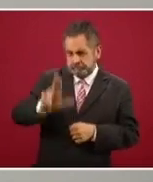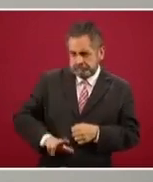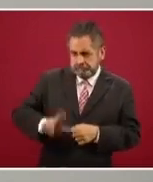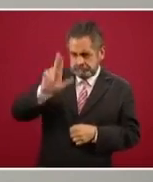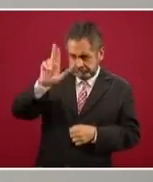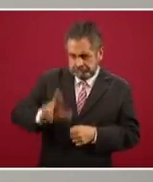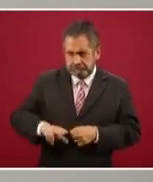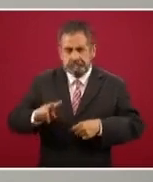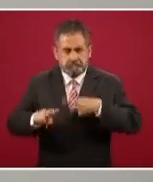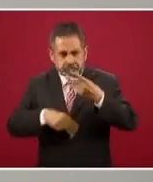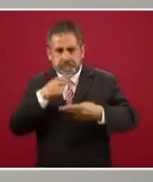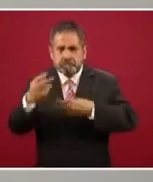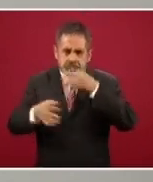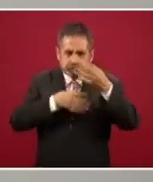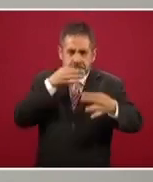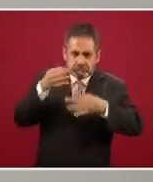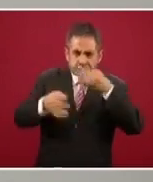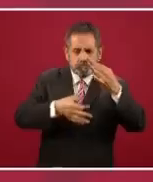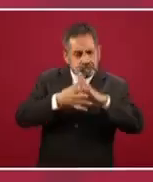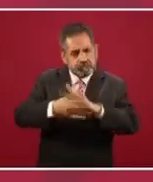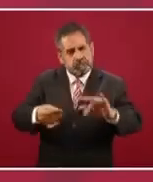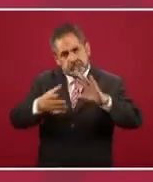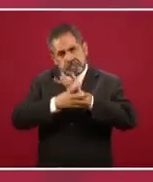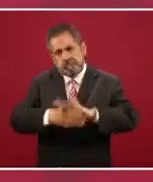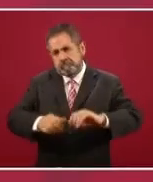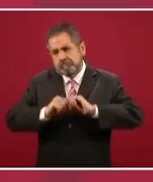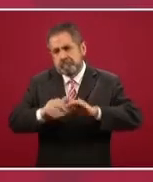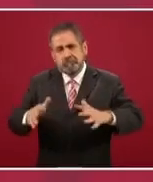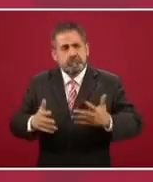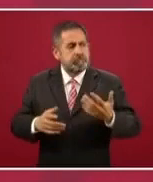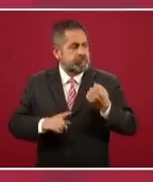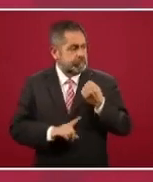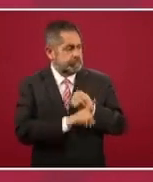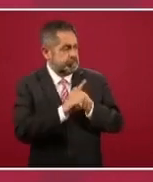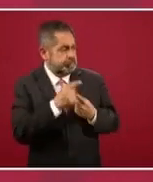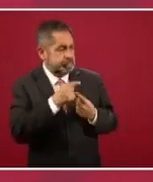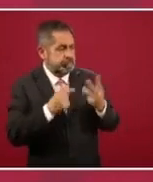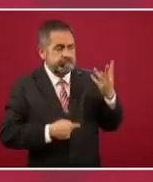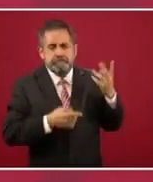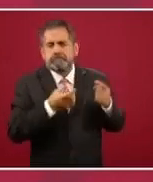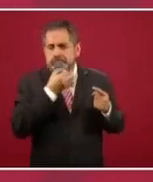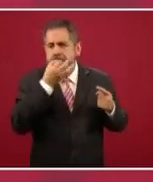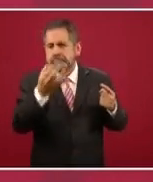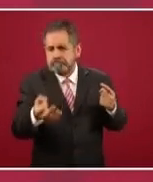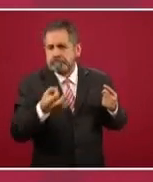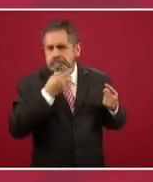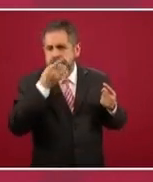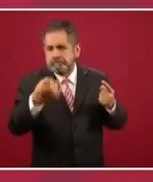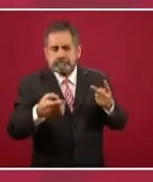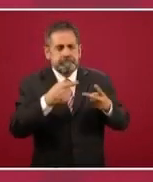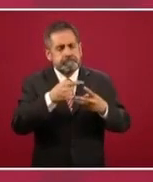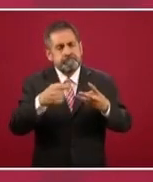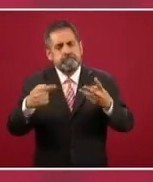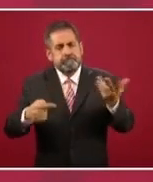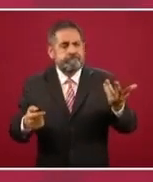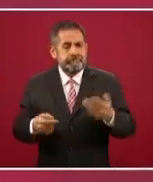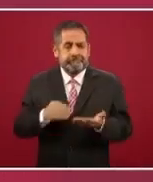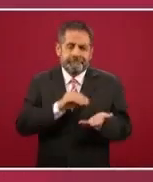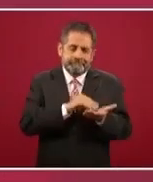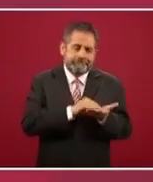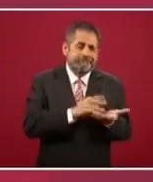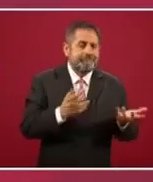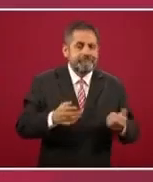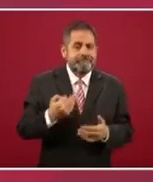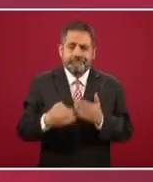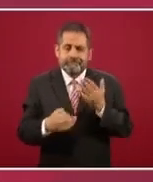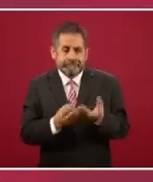cómo vamos avanzando y cuáles problemas tenemos. Tenemos todavía muchos problemas derivados de la falta